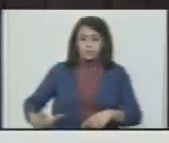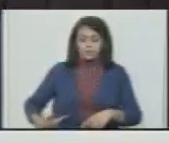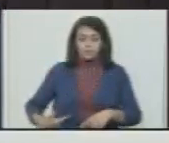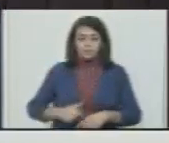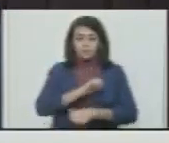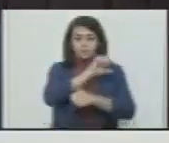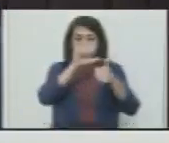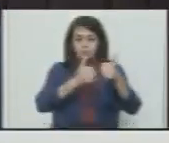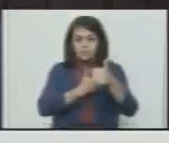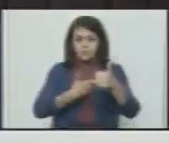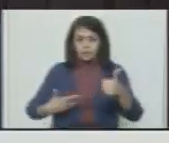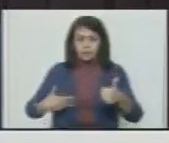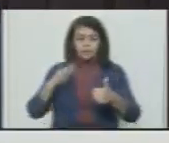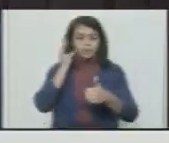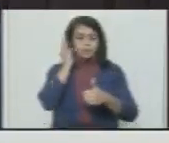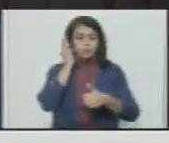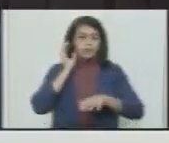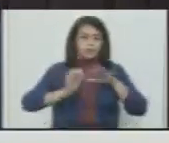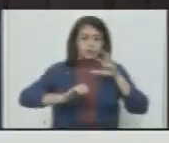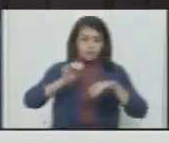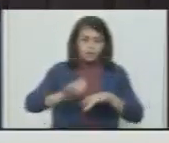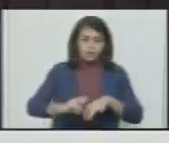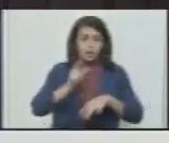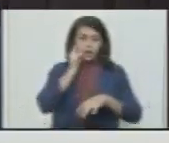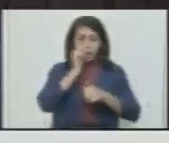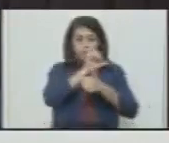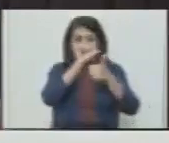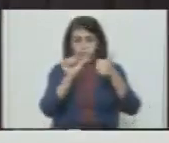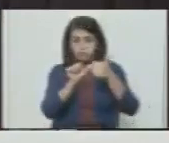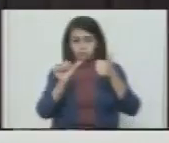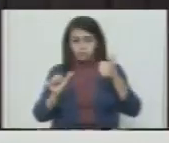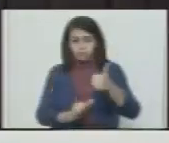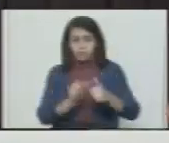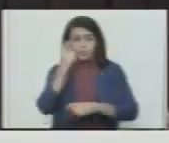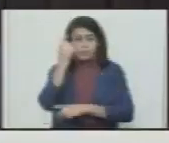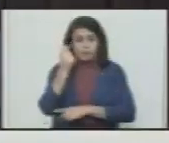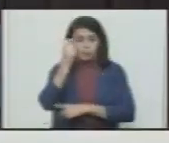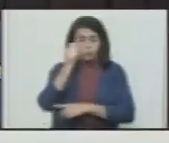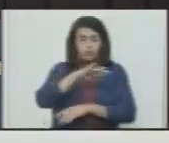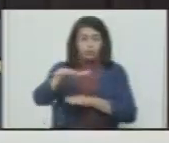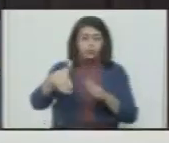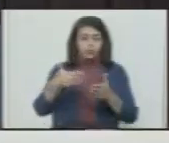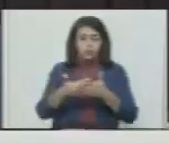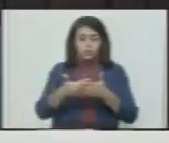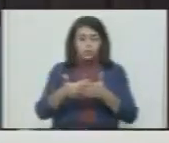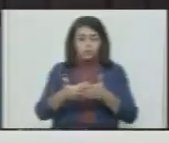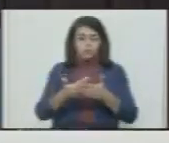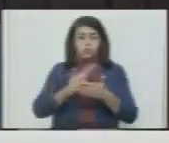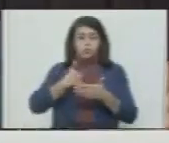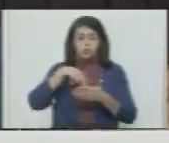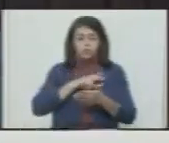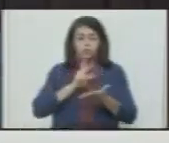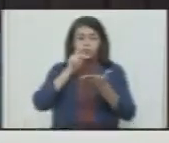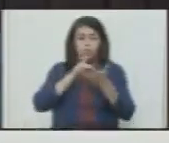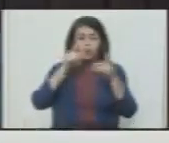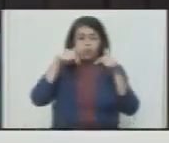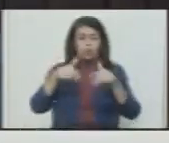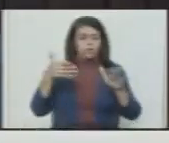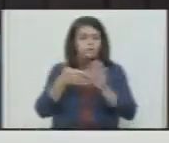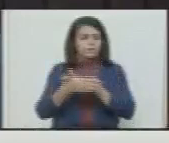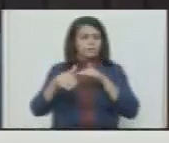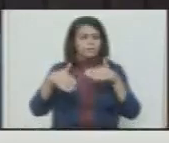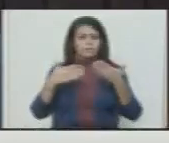presidente, vicepresidentas, secretaria, subsecretaria, diputados, diputados. Venimos hoy, que